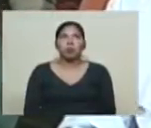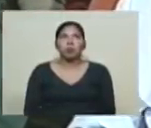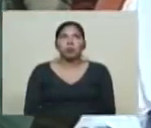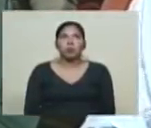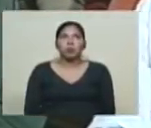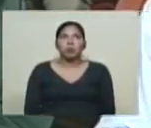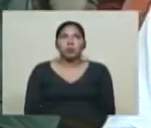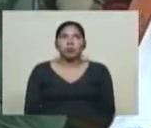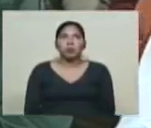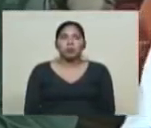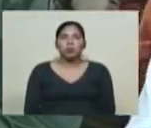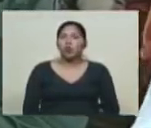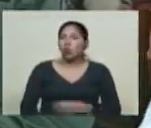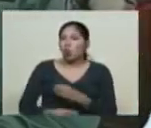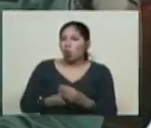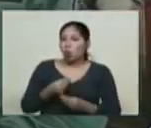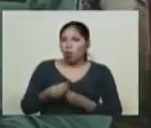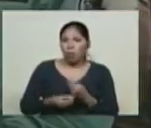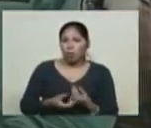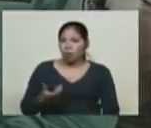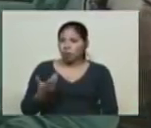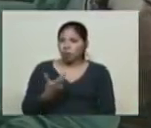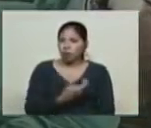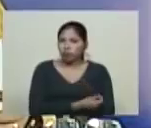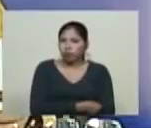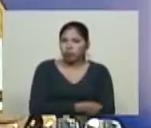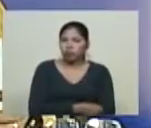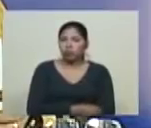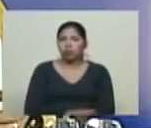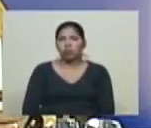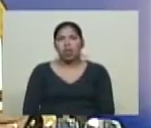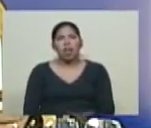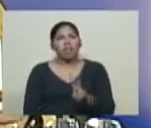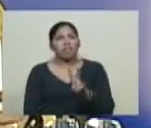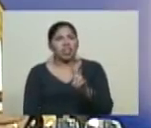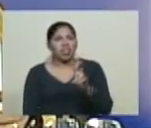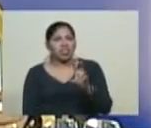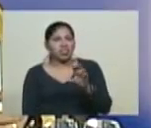la vacuna contra la BCG. ¿Ustedes saben qué es la BCG?